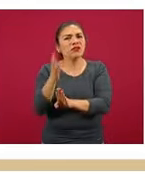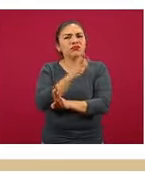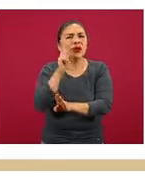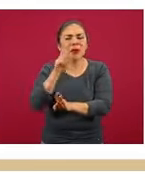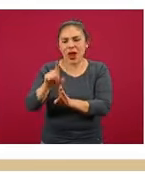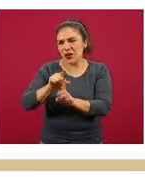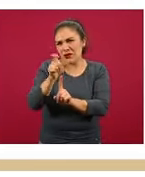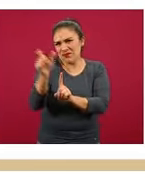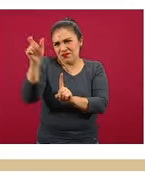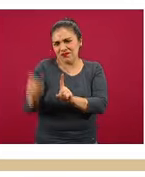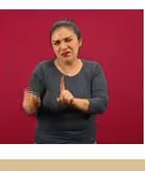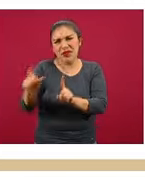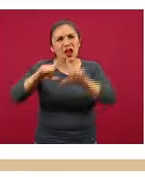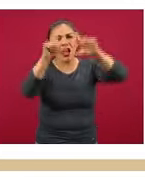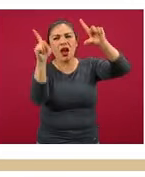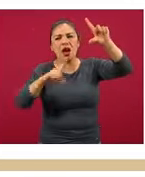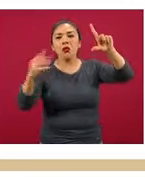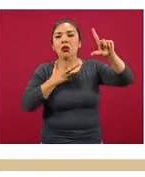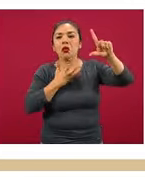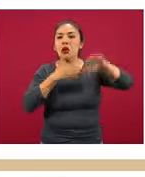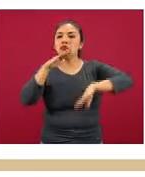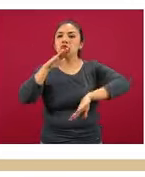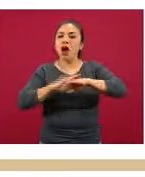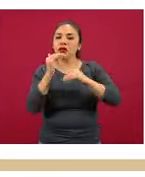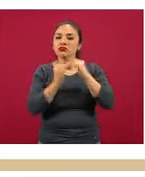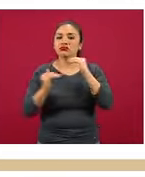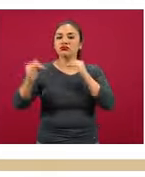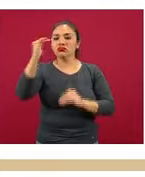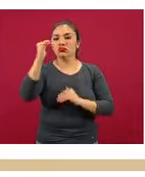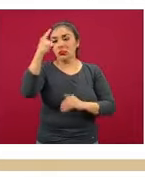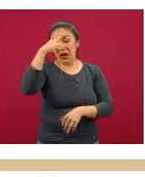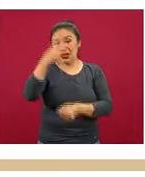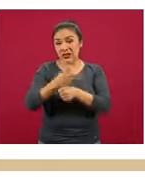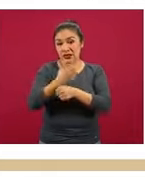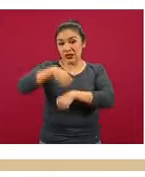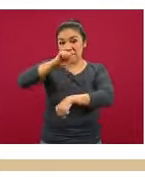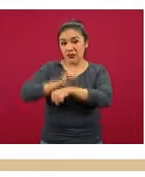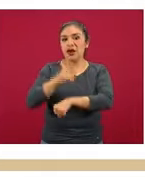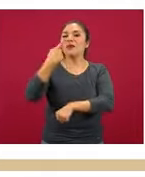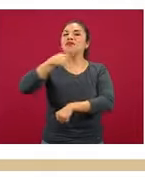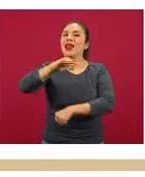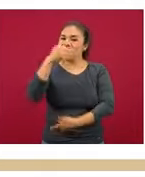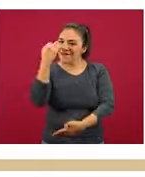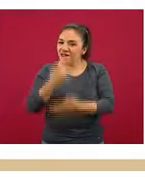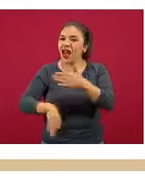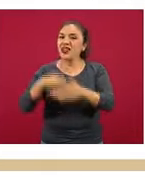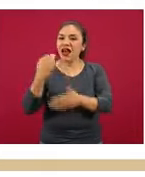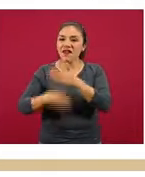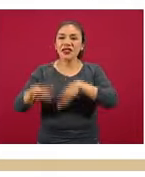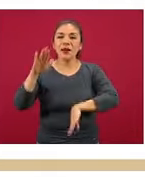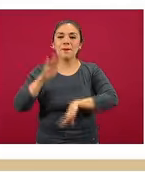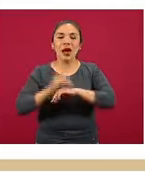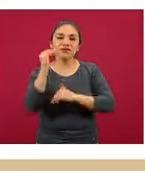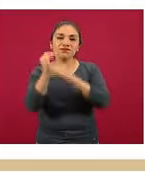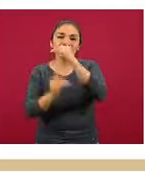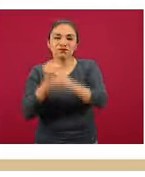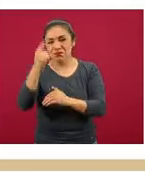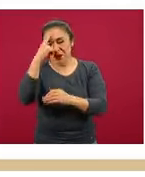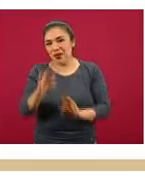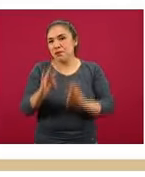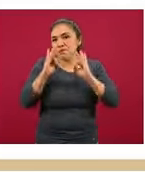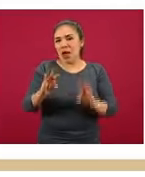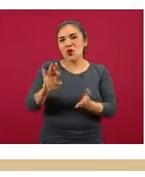avance nacional, que está por encima de lo esperado para la tercera semana, pero aún todavía por llegar al avance ideal que